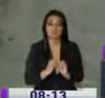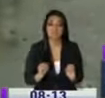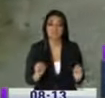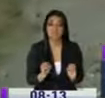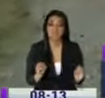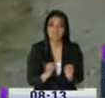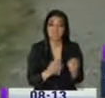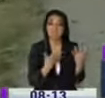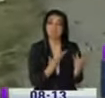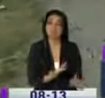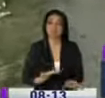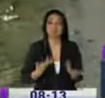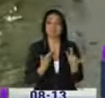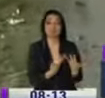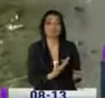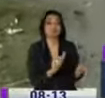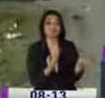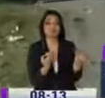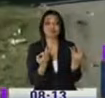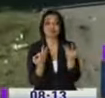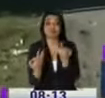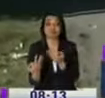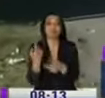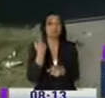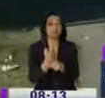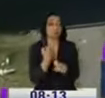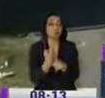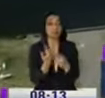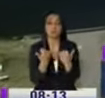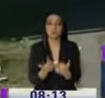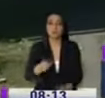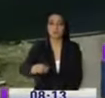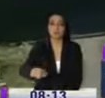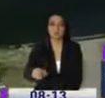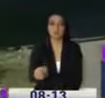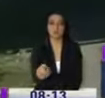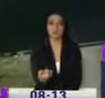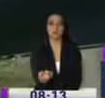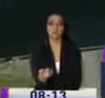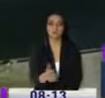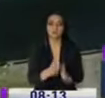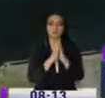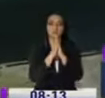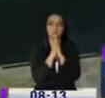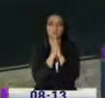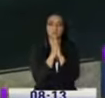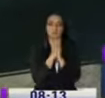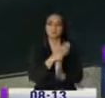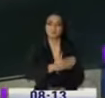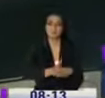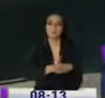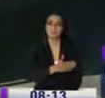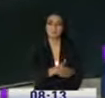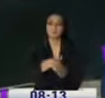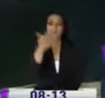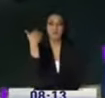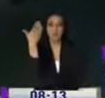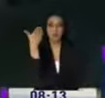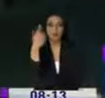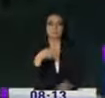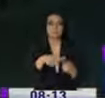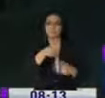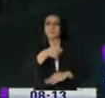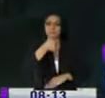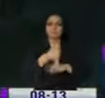respuesta de ninguna autoridad. Por medio de este canal solicitamos que por favor el señor alcalde o cualquier autoridad que